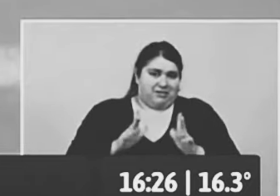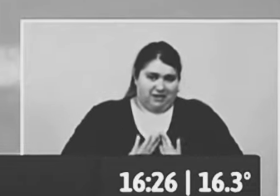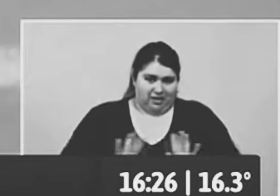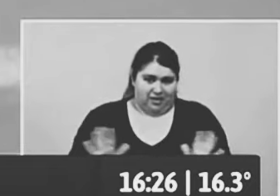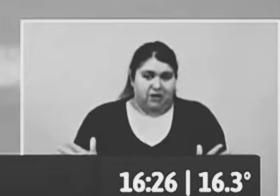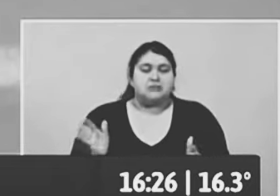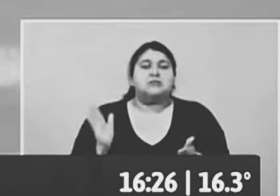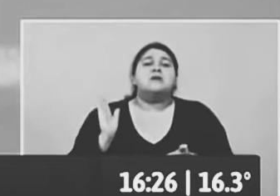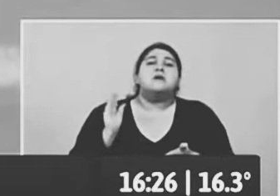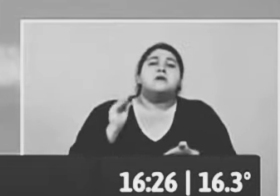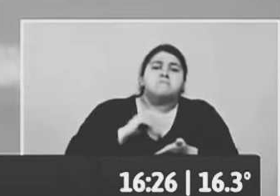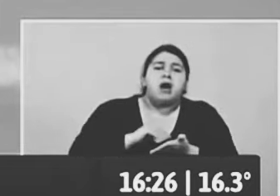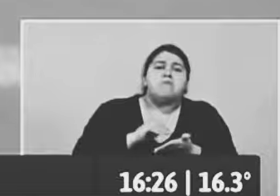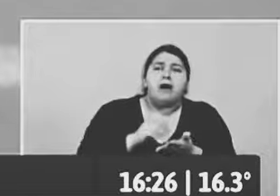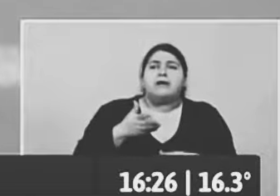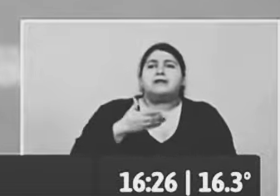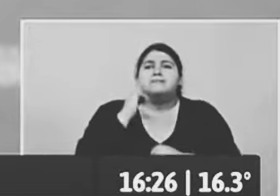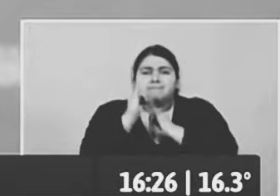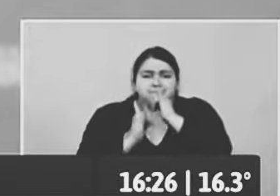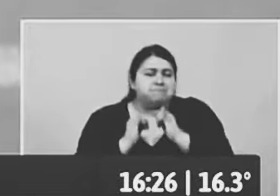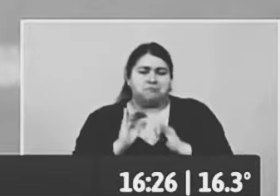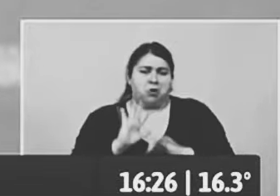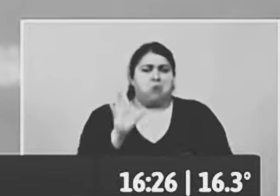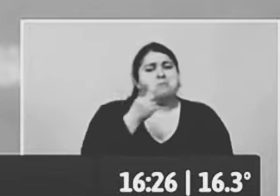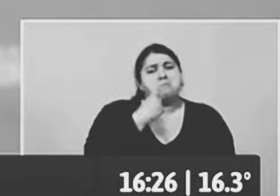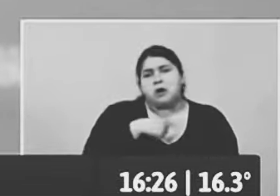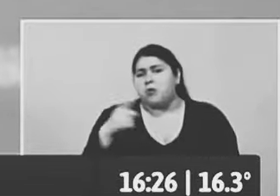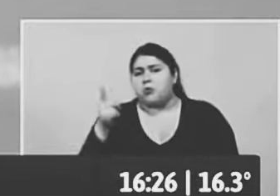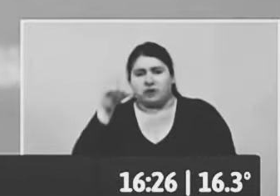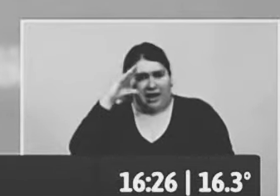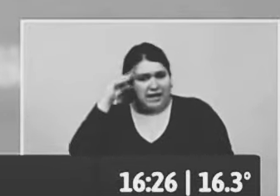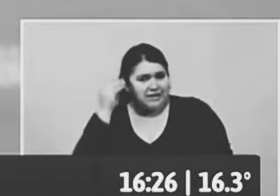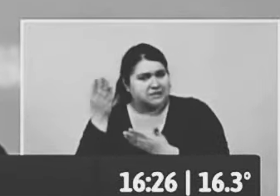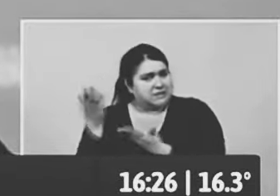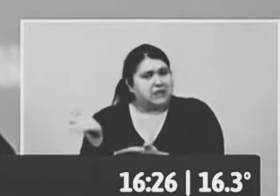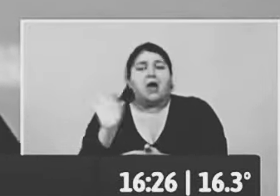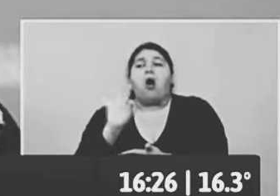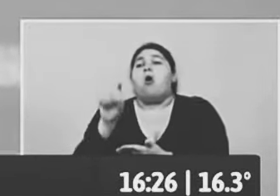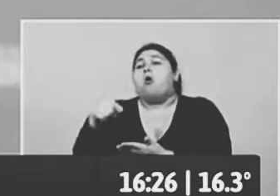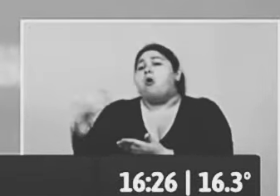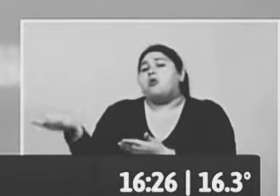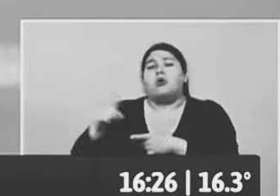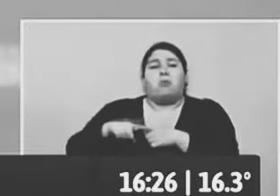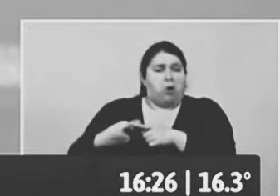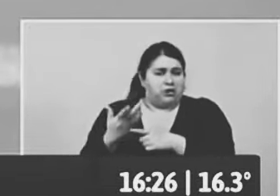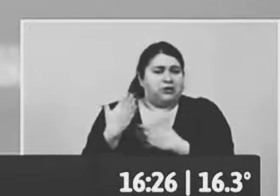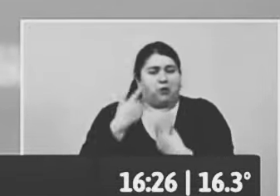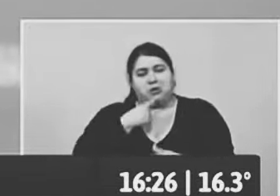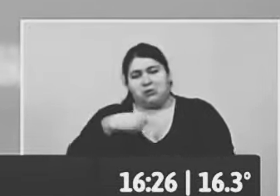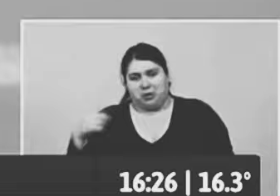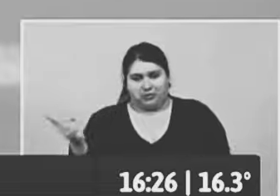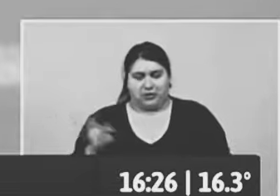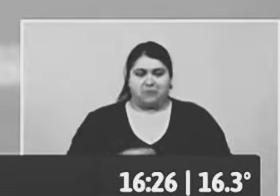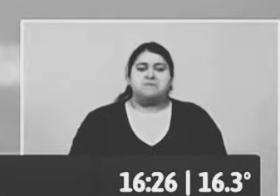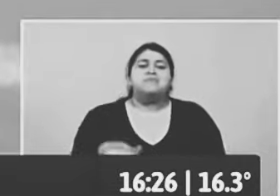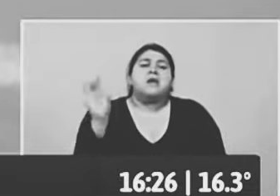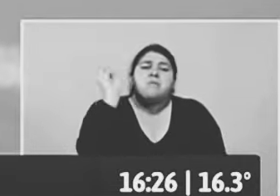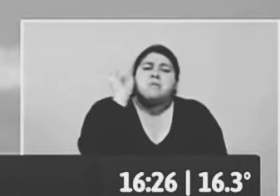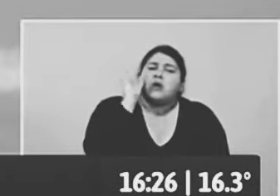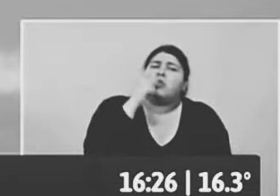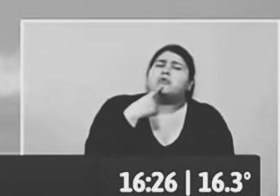Y no, no tengo para dar declaraciones. Pregúntenle a Cristina o a cualquier dirigente cuando puedan hacerlo. Gobernador,